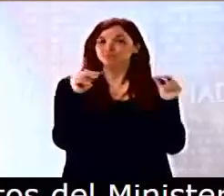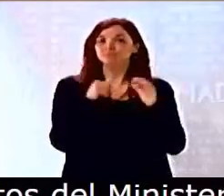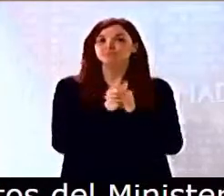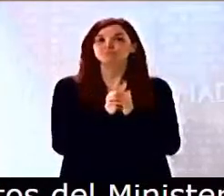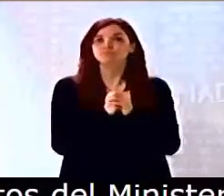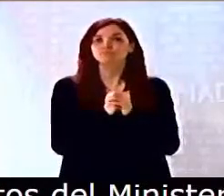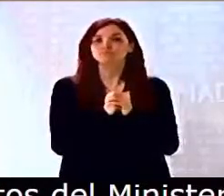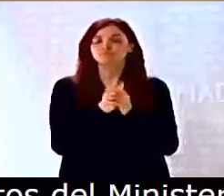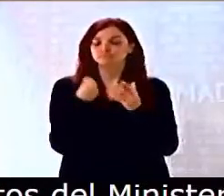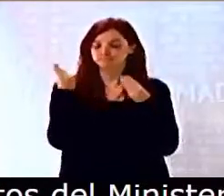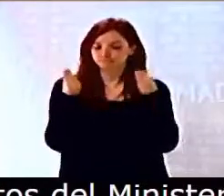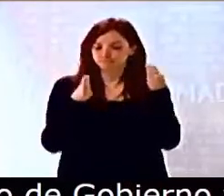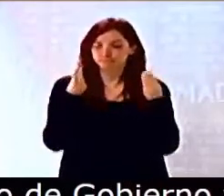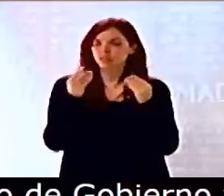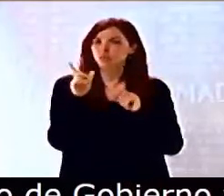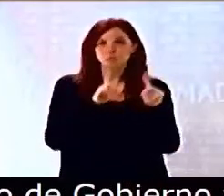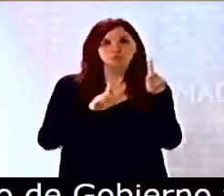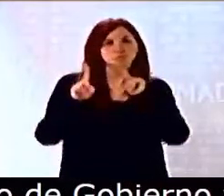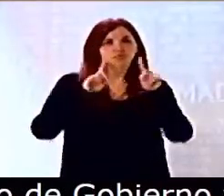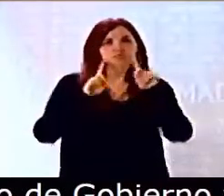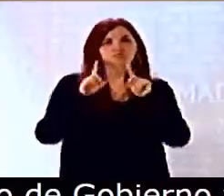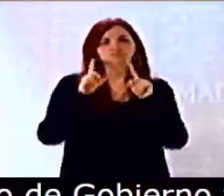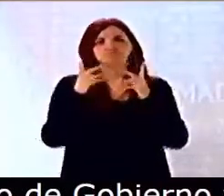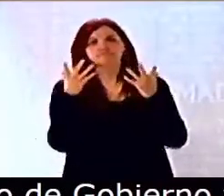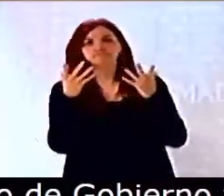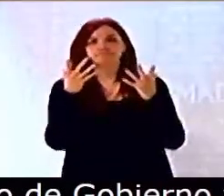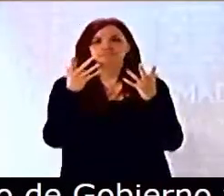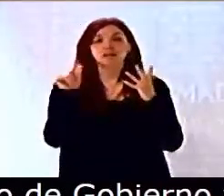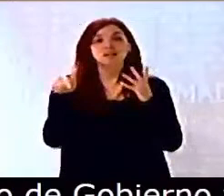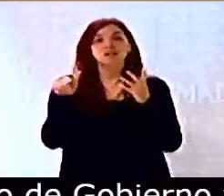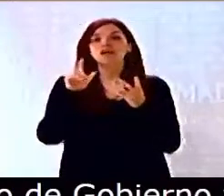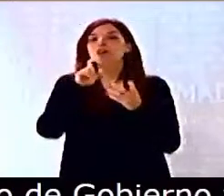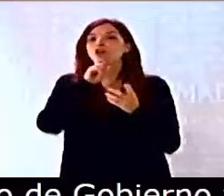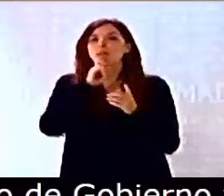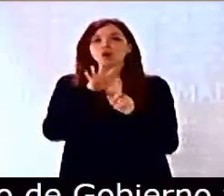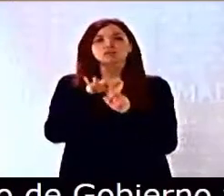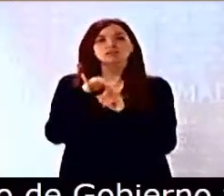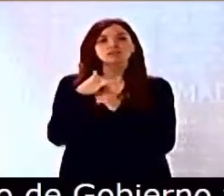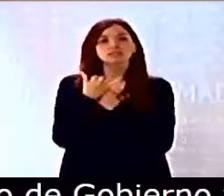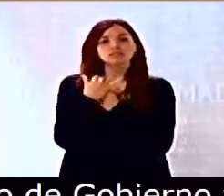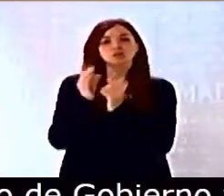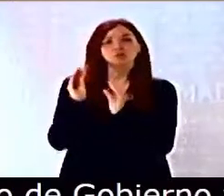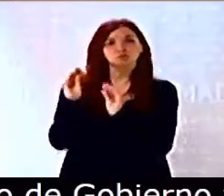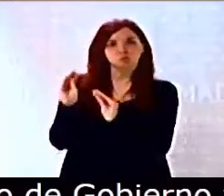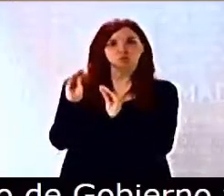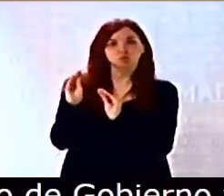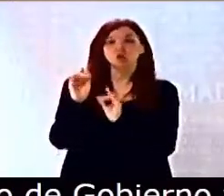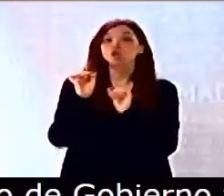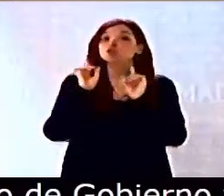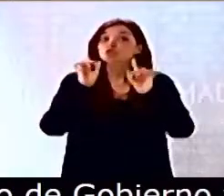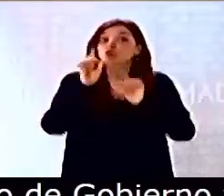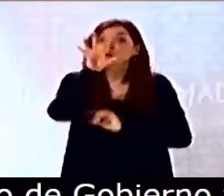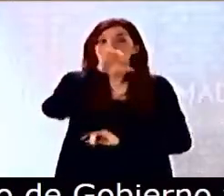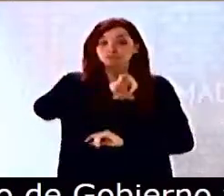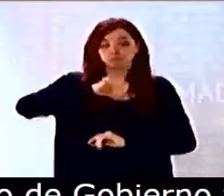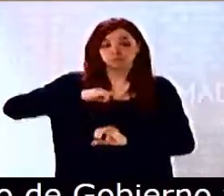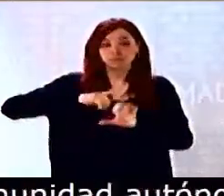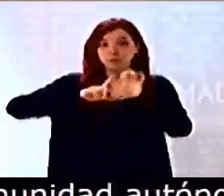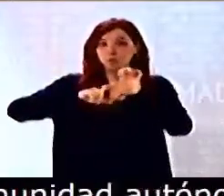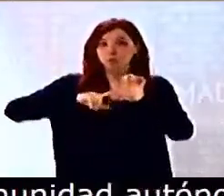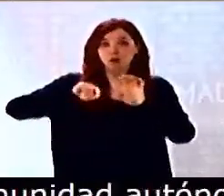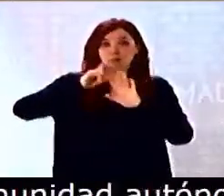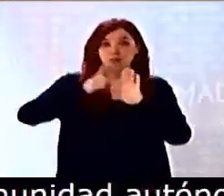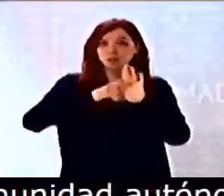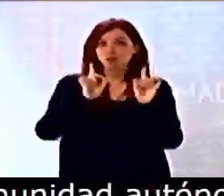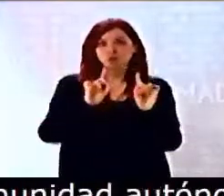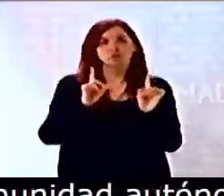y vimos con preocupación la evolución, no solo en la Comunidad Autónoma de Extremadura, sino en el resto